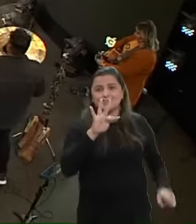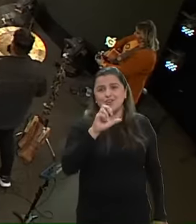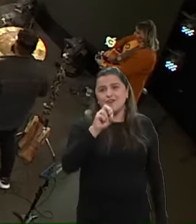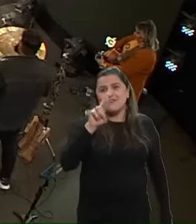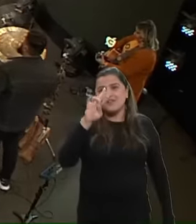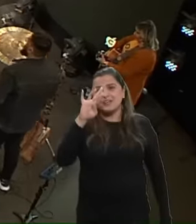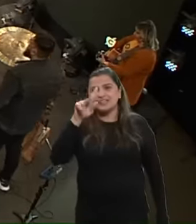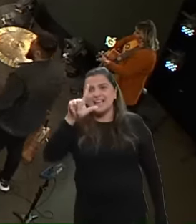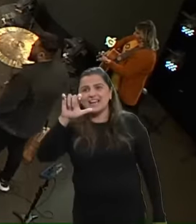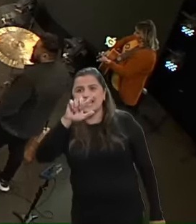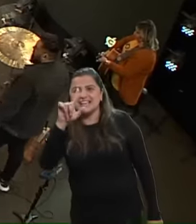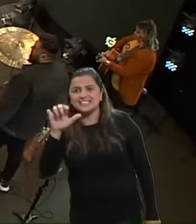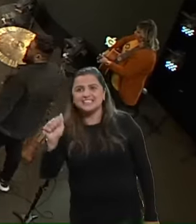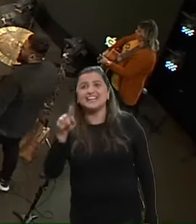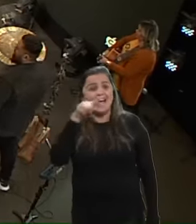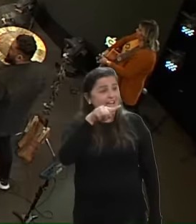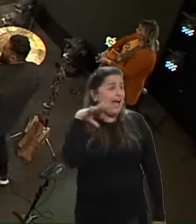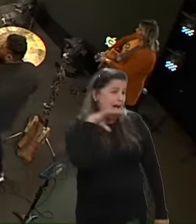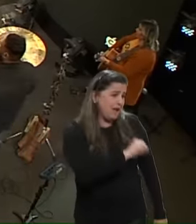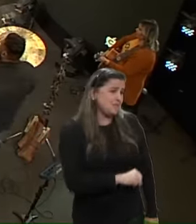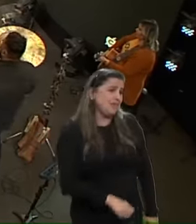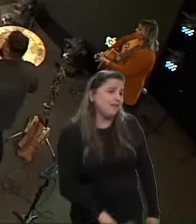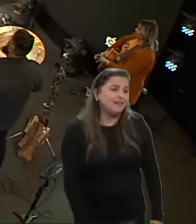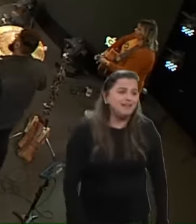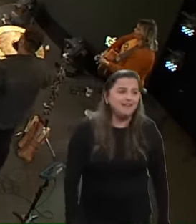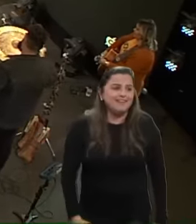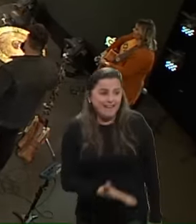Y você muy rápido, aleluya.